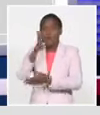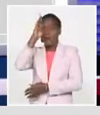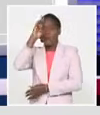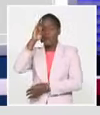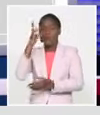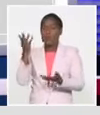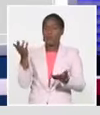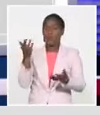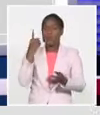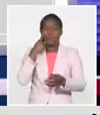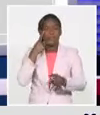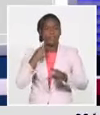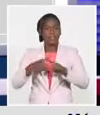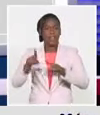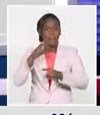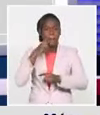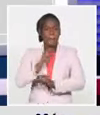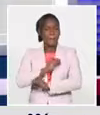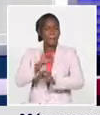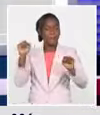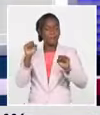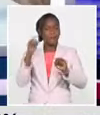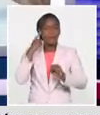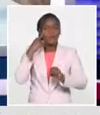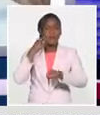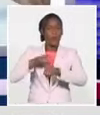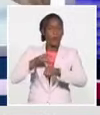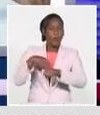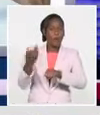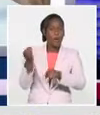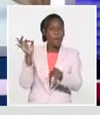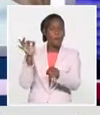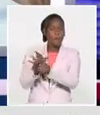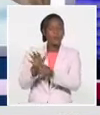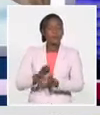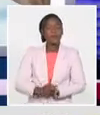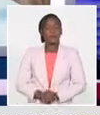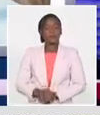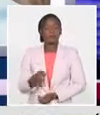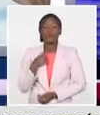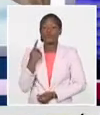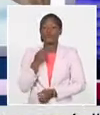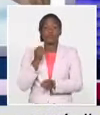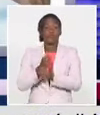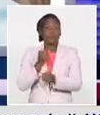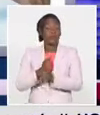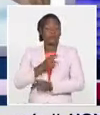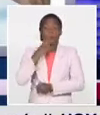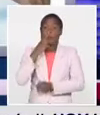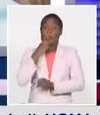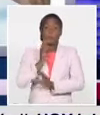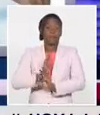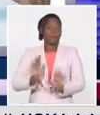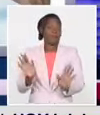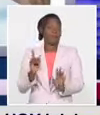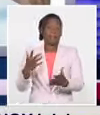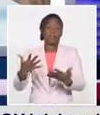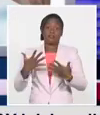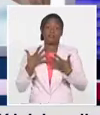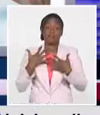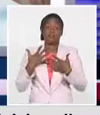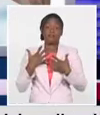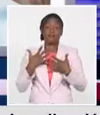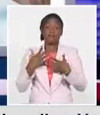específico de vacunación, doctora? Nosotros estamos trabajando como las elecciones, bien temprano en la mañana, hasta las 6 de la tarde las